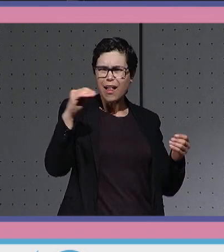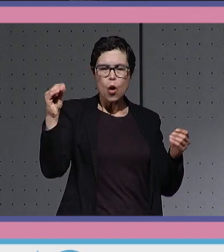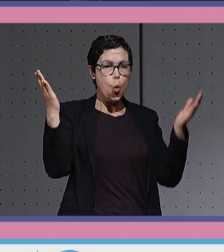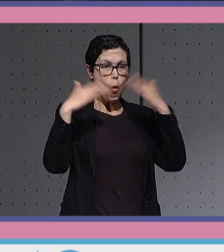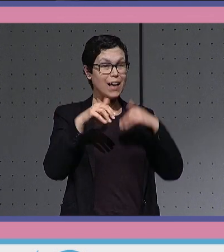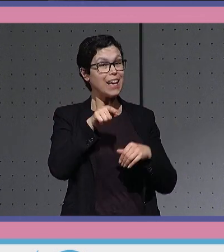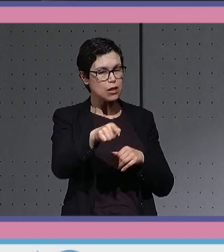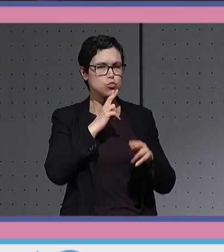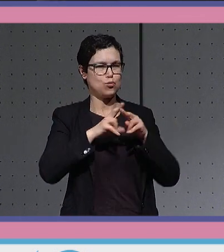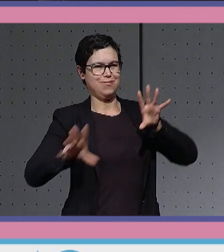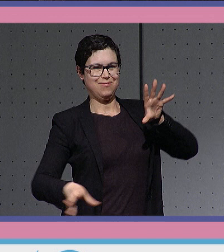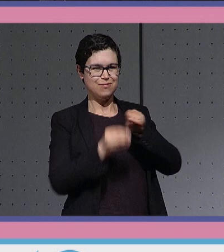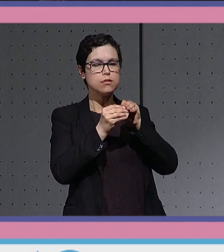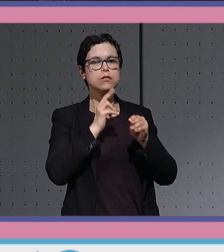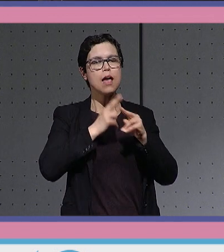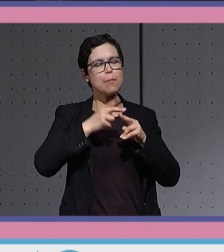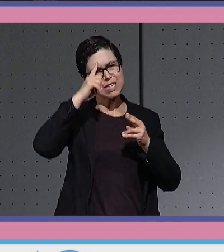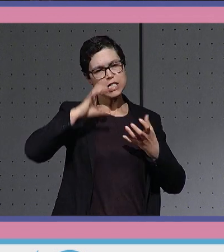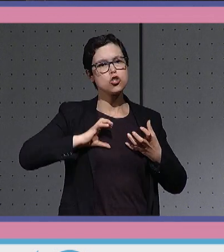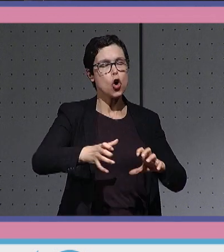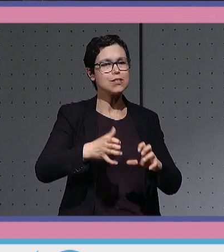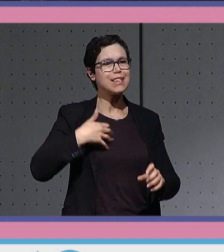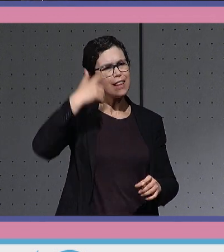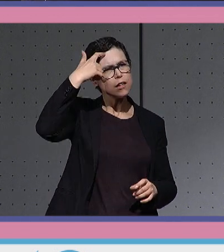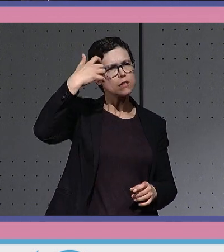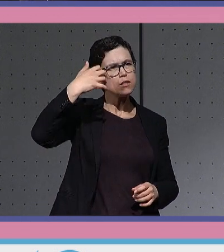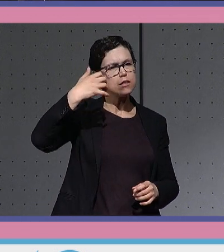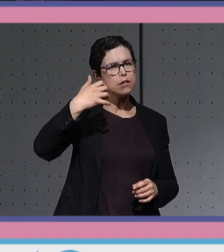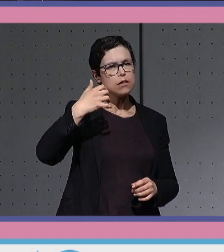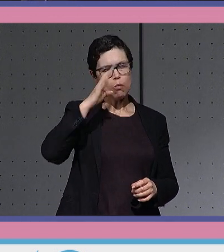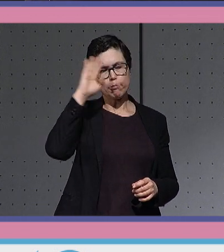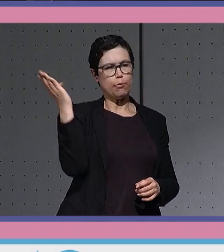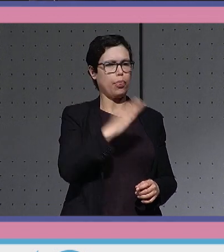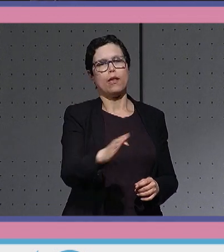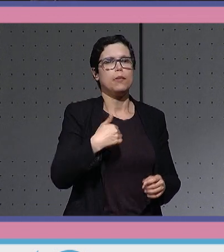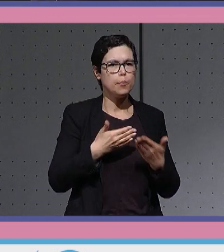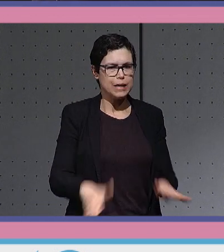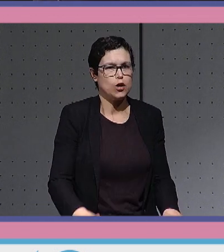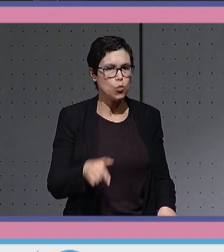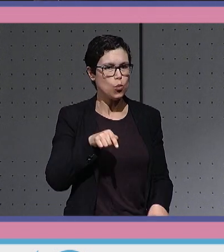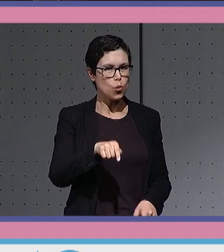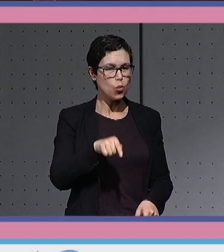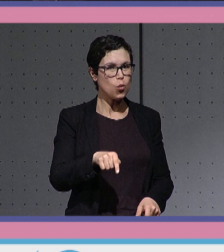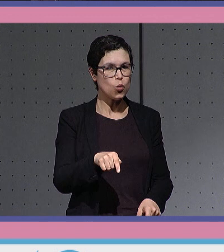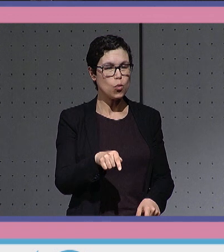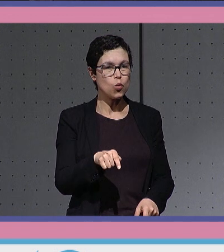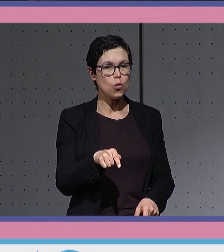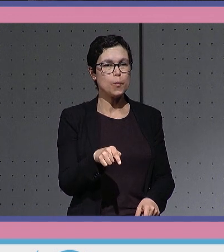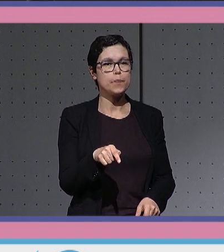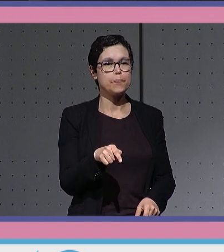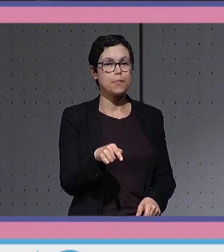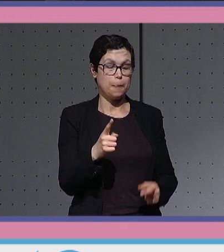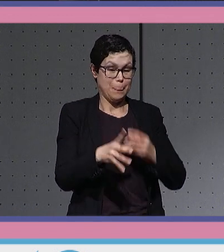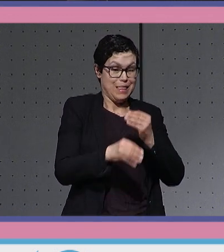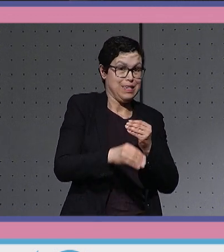psicosis. Hablamos de psicosis cuando uno pierde el juicio de la realidad. La realidad pasa a estar determinada por estos otros fenómenos